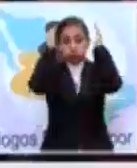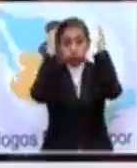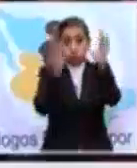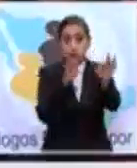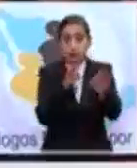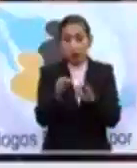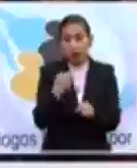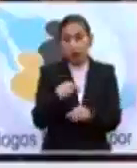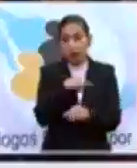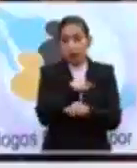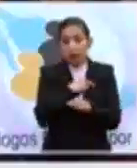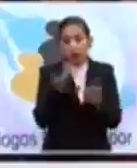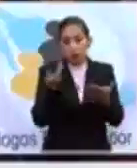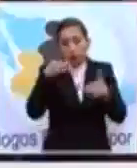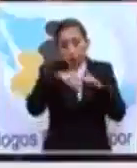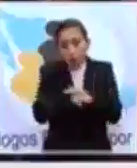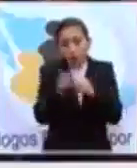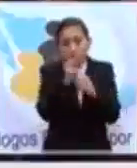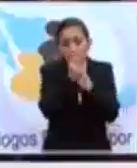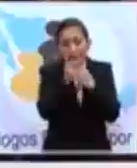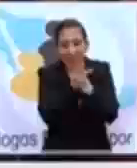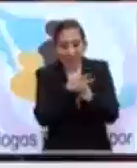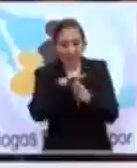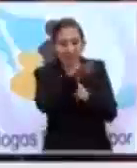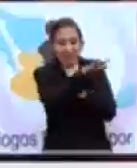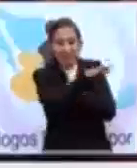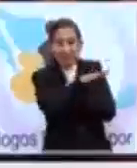en el que estamos inmersos como país en